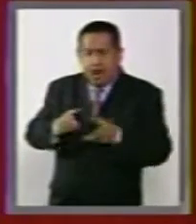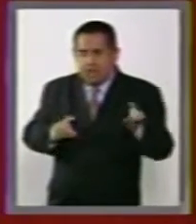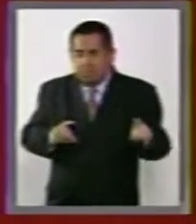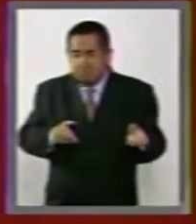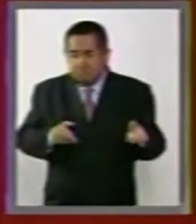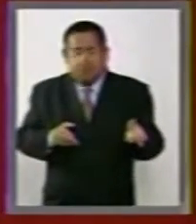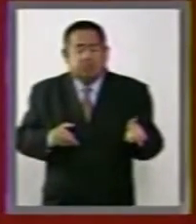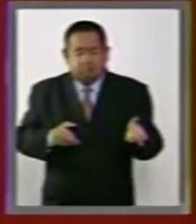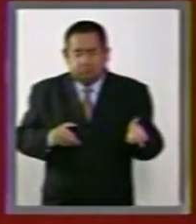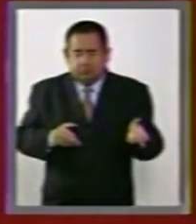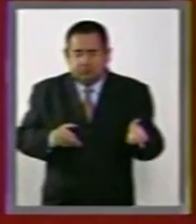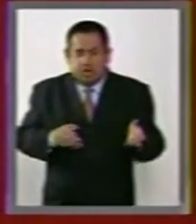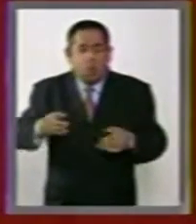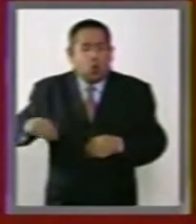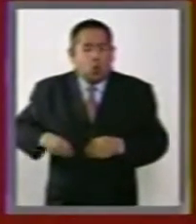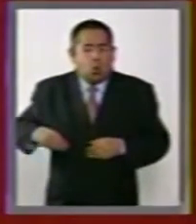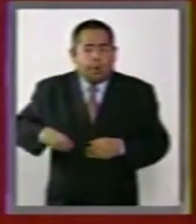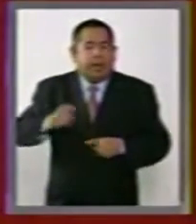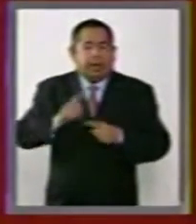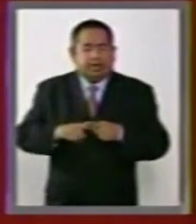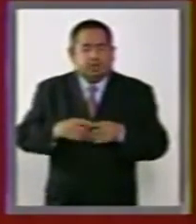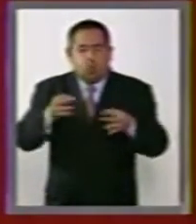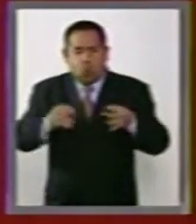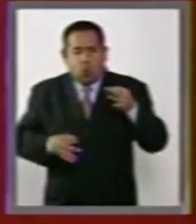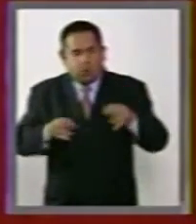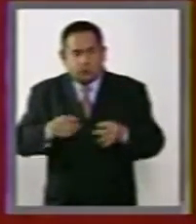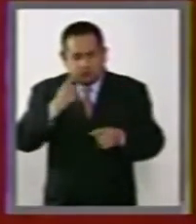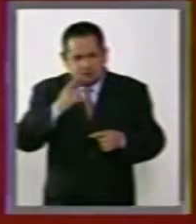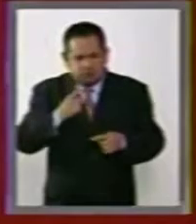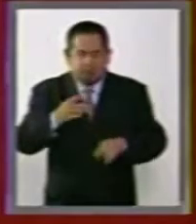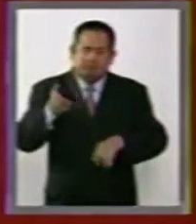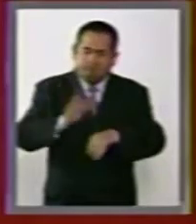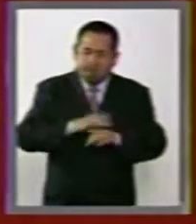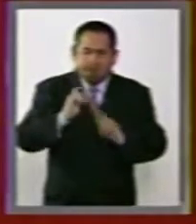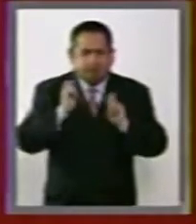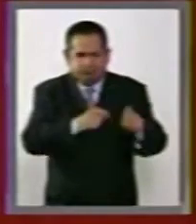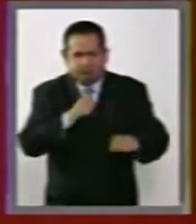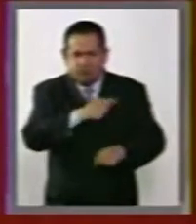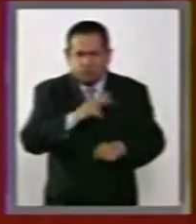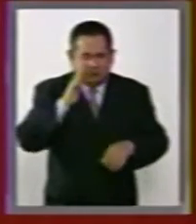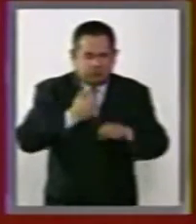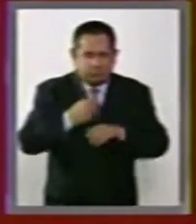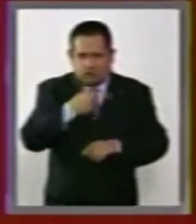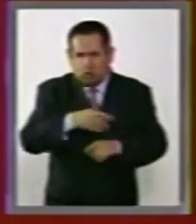Finalmente, la culpabilidad es el juicio de reproche dirigido al sujeto infractor.